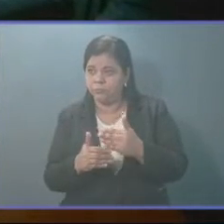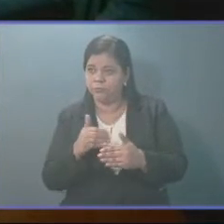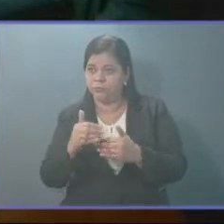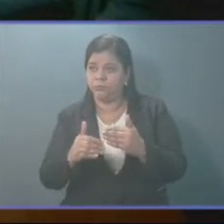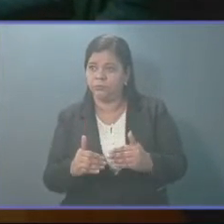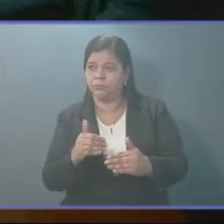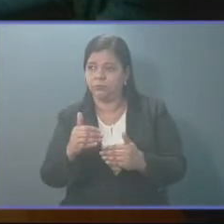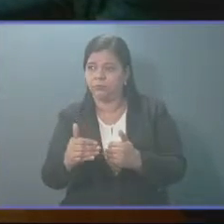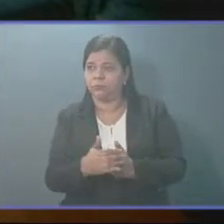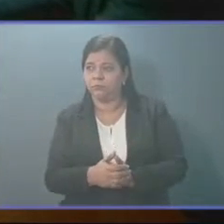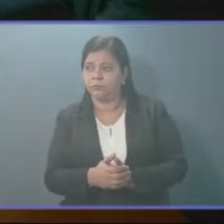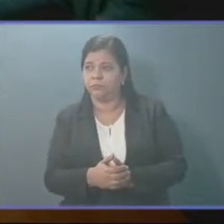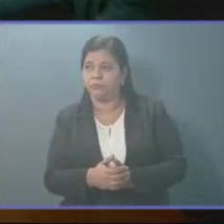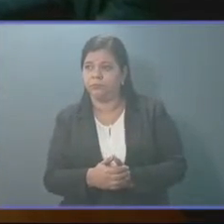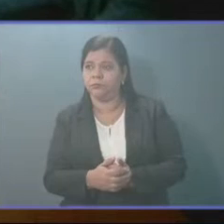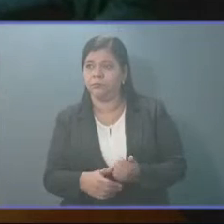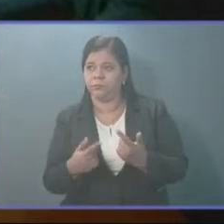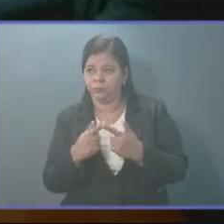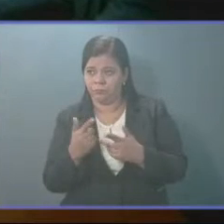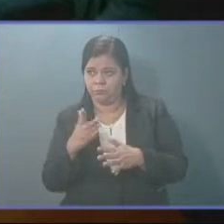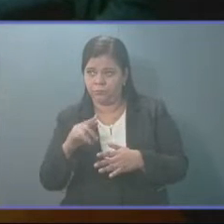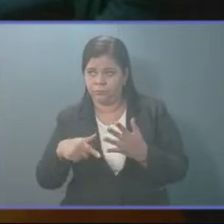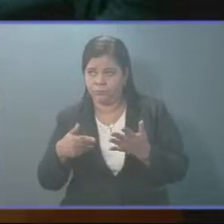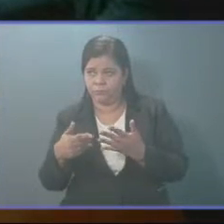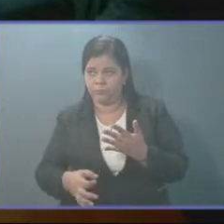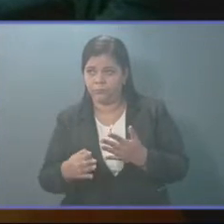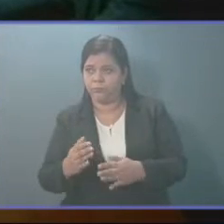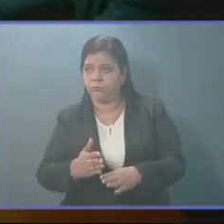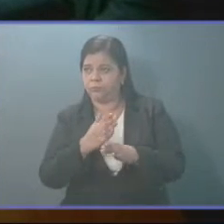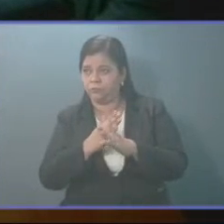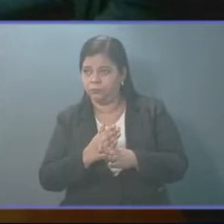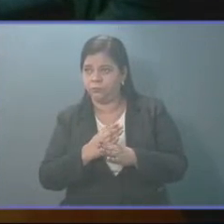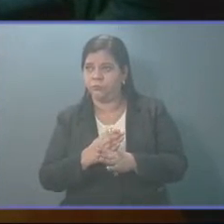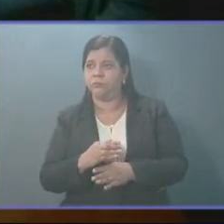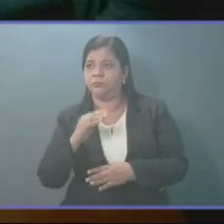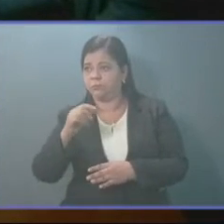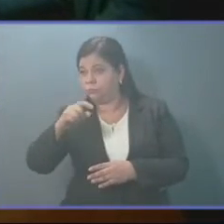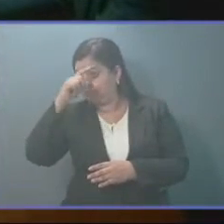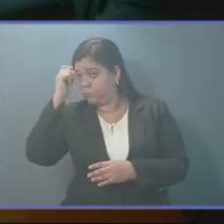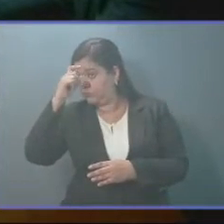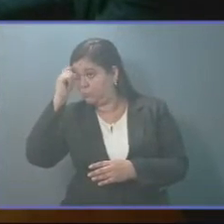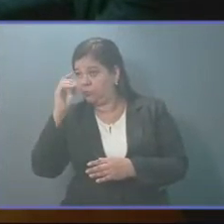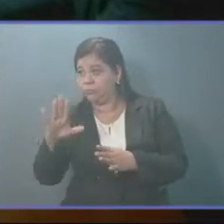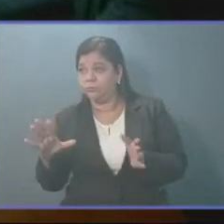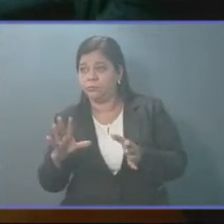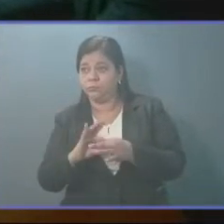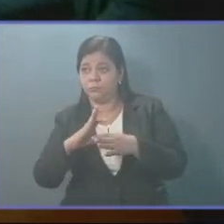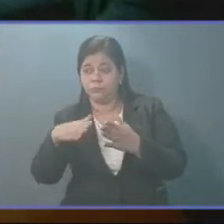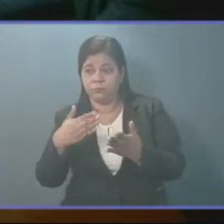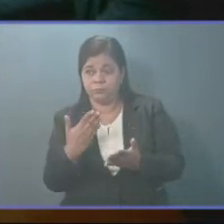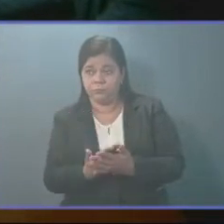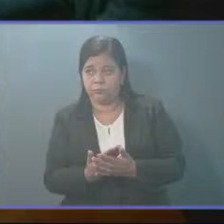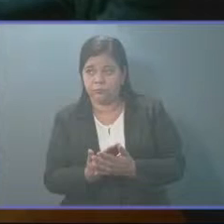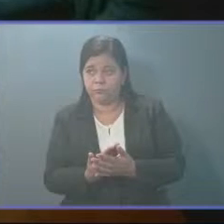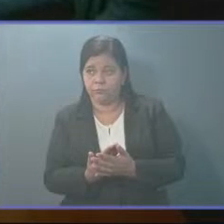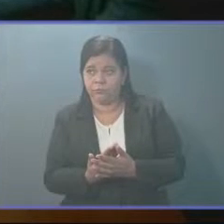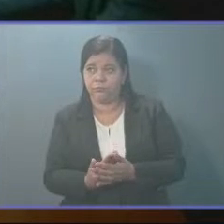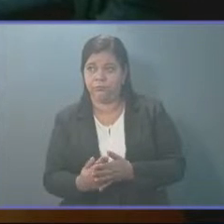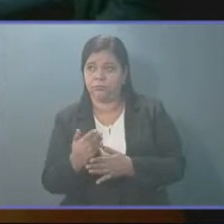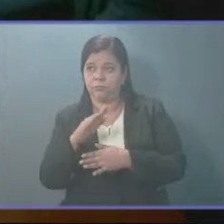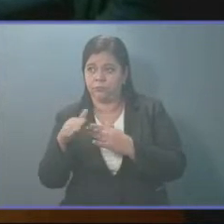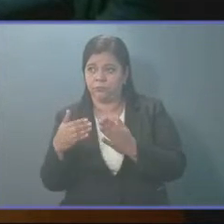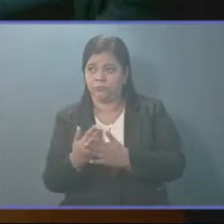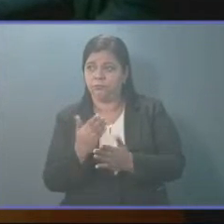además atender los principios establecidos en la Ley de Protección Integral de la Niñez y Adolescencia, Ley de Igualdad, Equidad y Erradicación